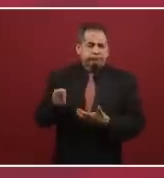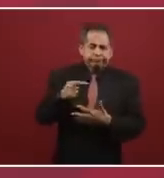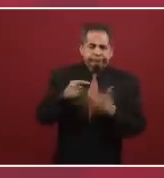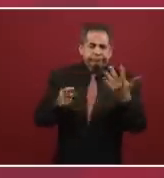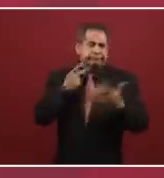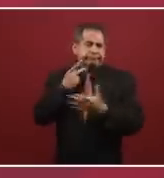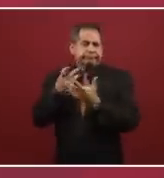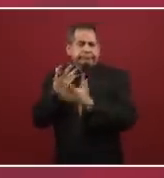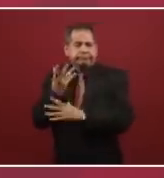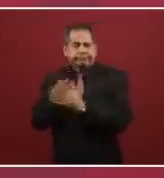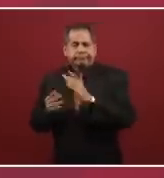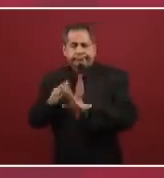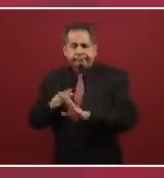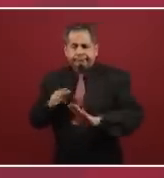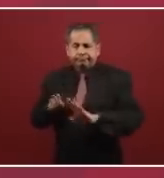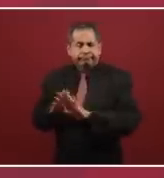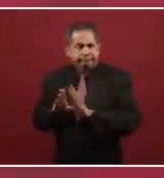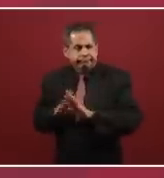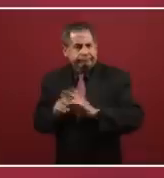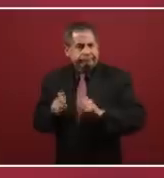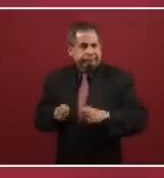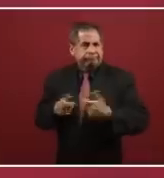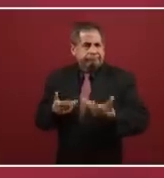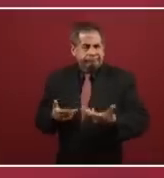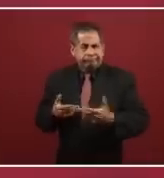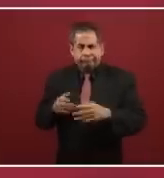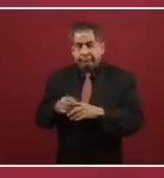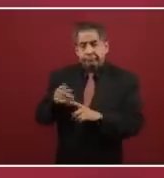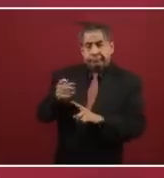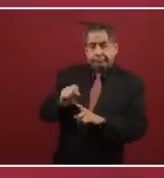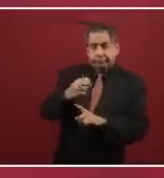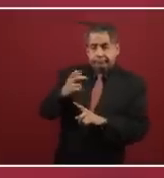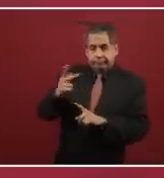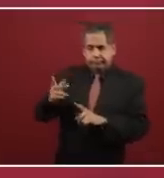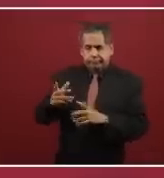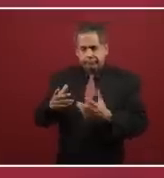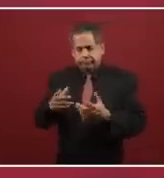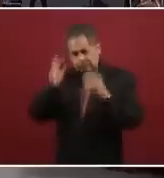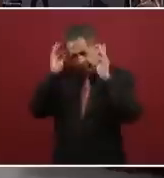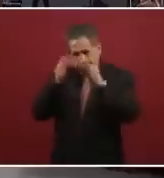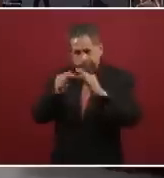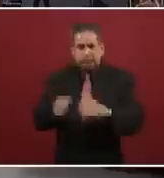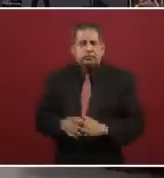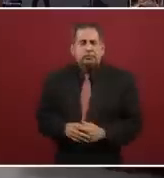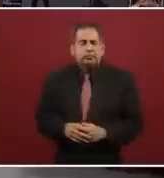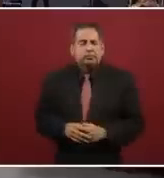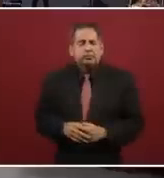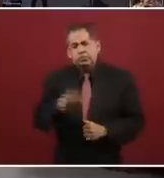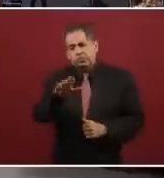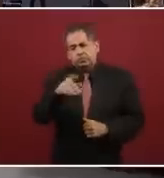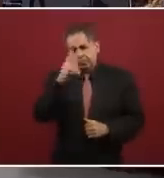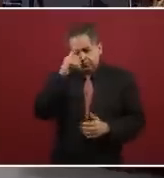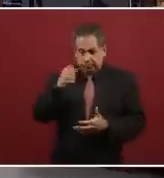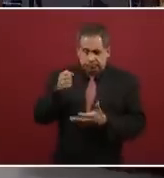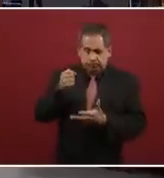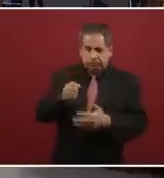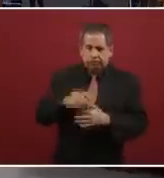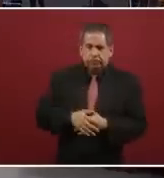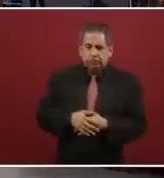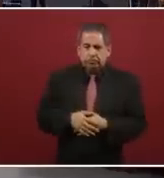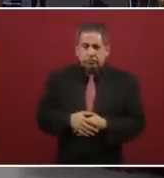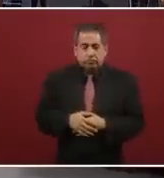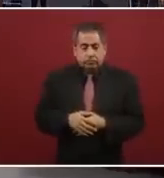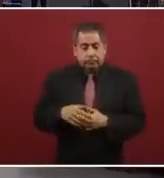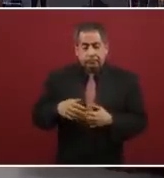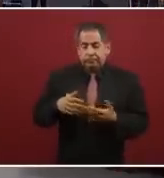política migratoria y en hacienda, sí, en aduanas. Por supuesto que usted sabe que los reporteros en la calle no